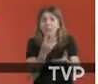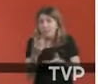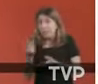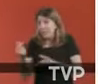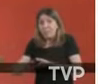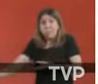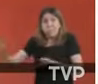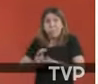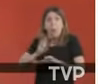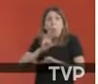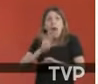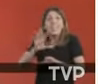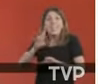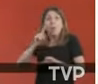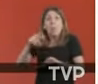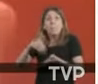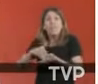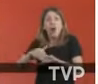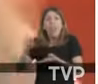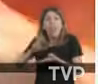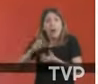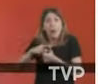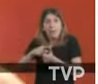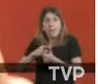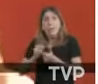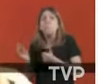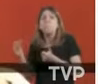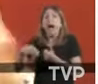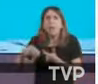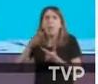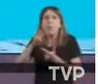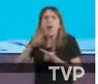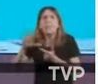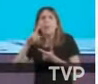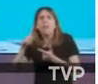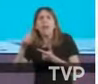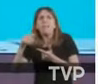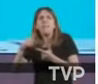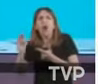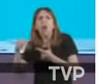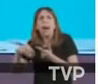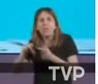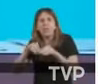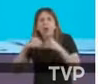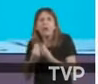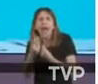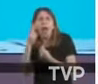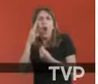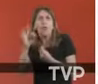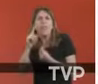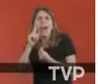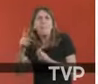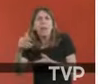que supuestamente le prestó el fondo, sino 45 mil millones más, que en la fuga de capitales se calcula en cerca de 90